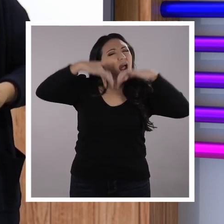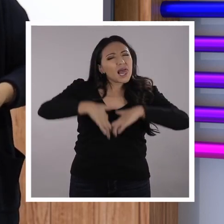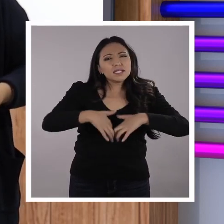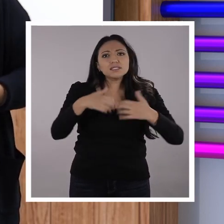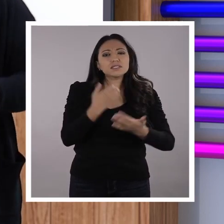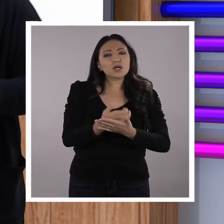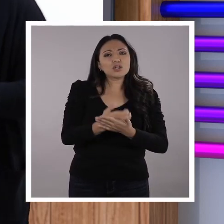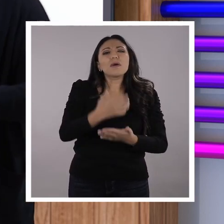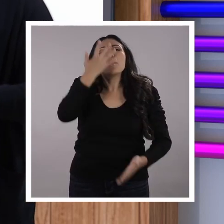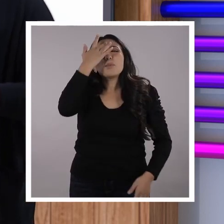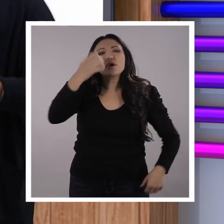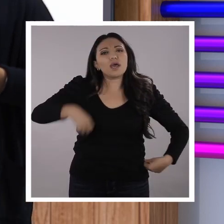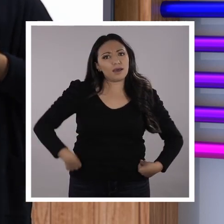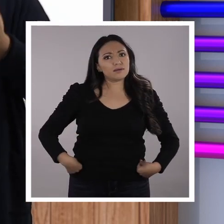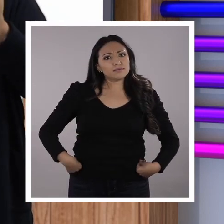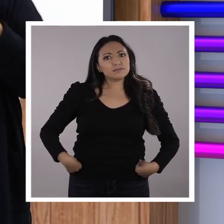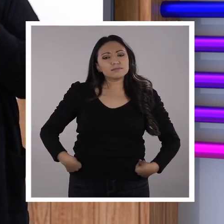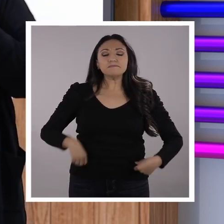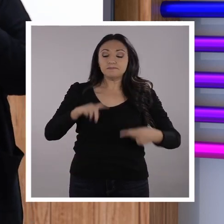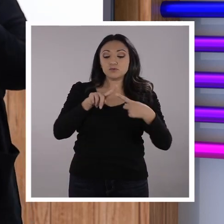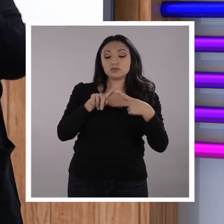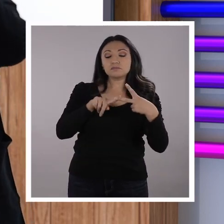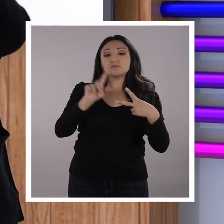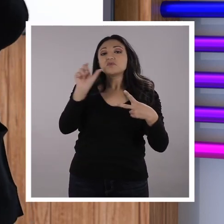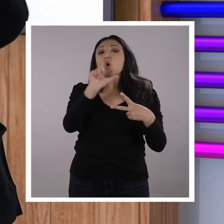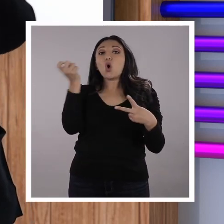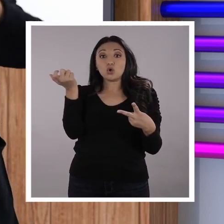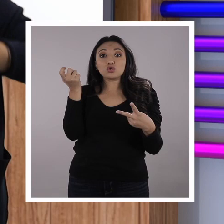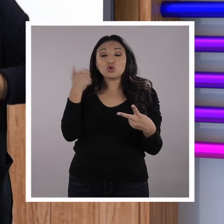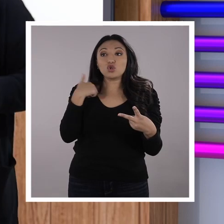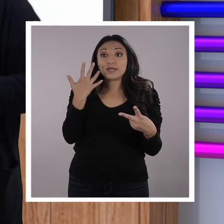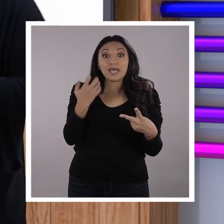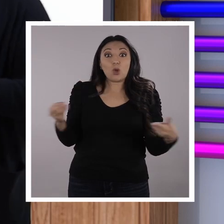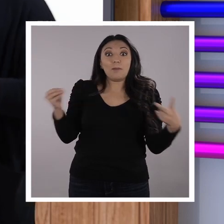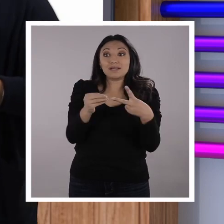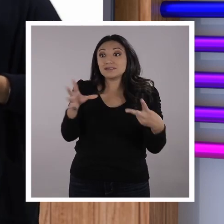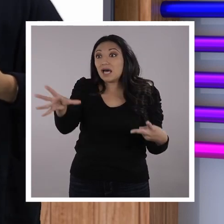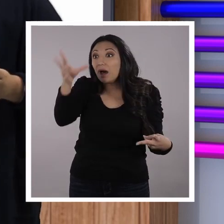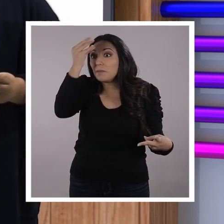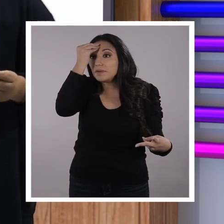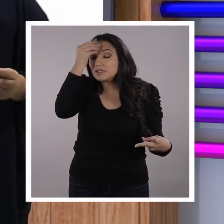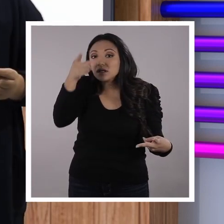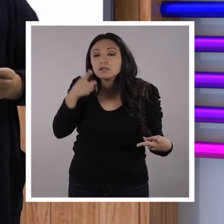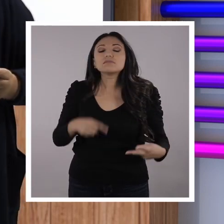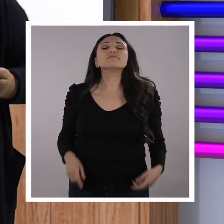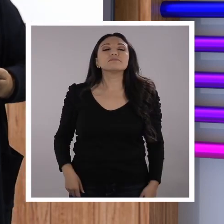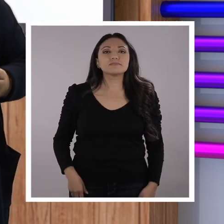son esas causas? Y otro pensamiento que quiero ampliar tiene que